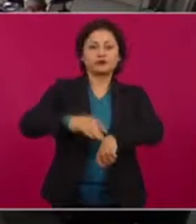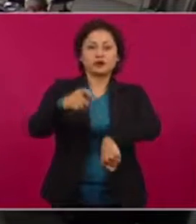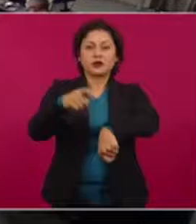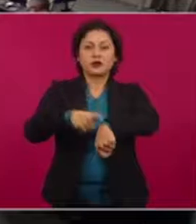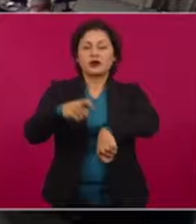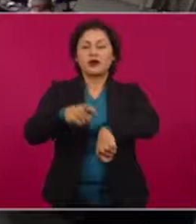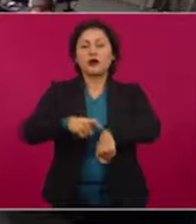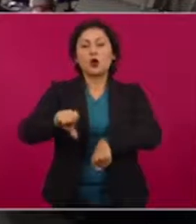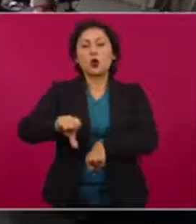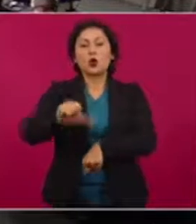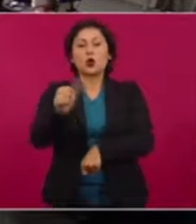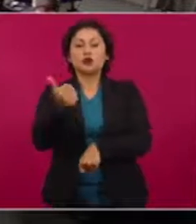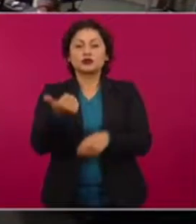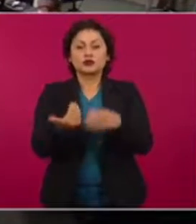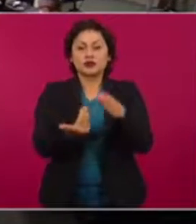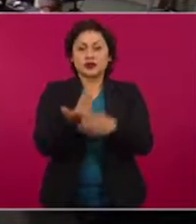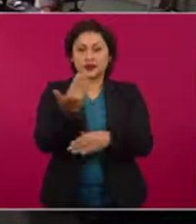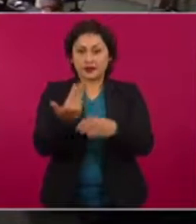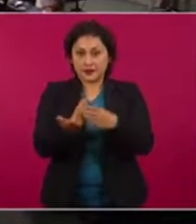11.